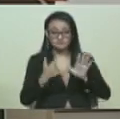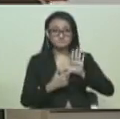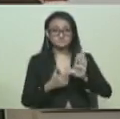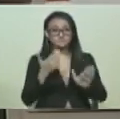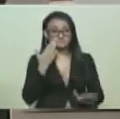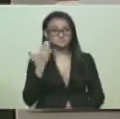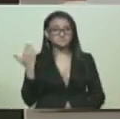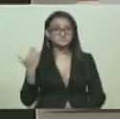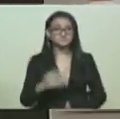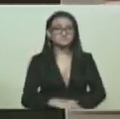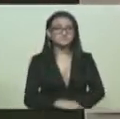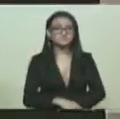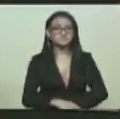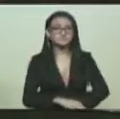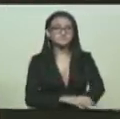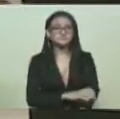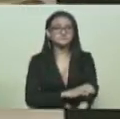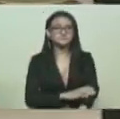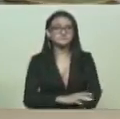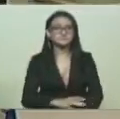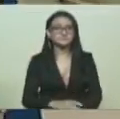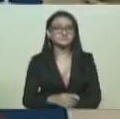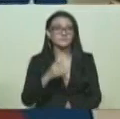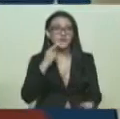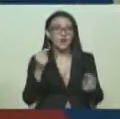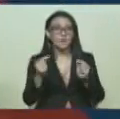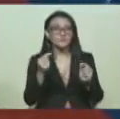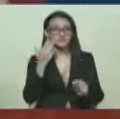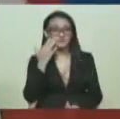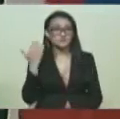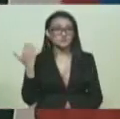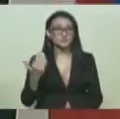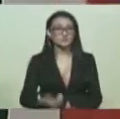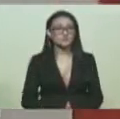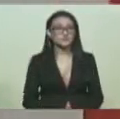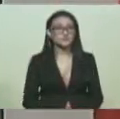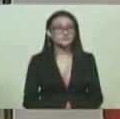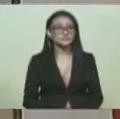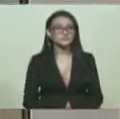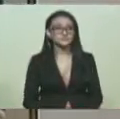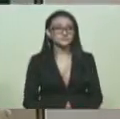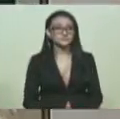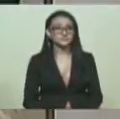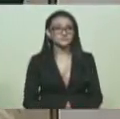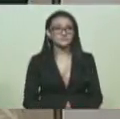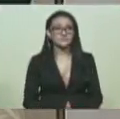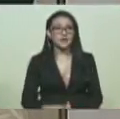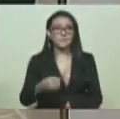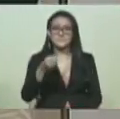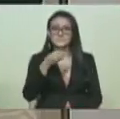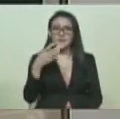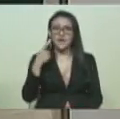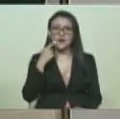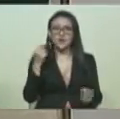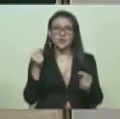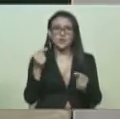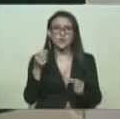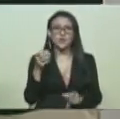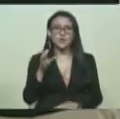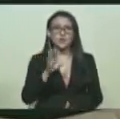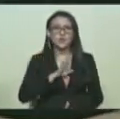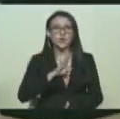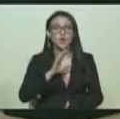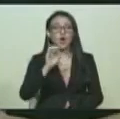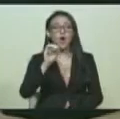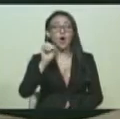Fíjense ustedes, esto es parte de las conversaciones. Las conversaciones que aparecen en blanco son de Óscar